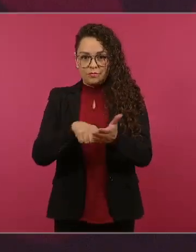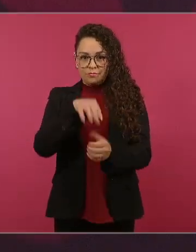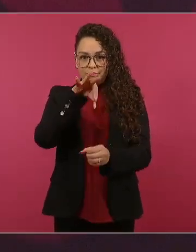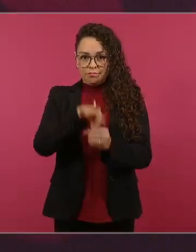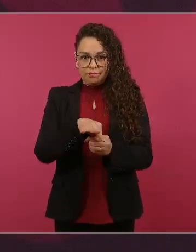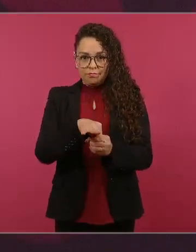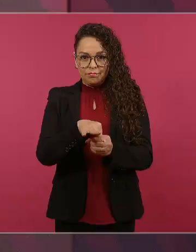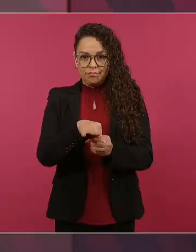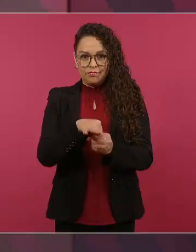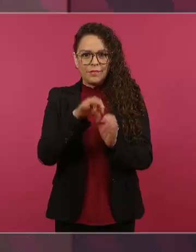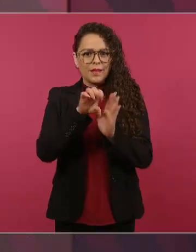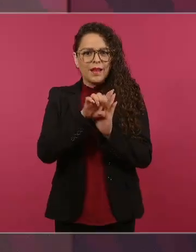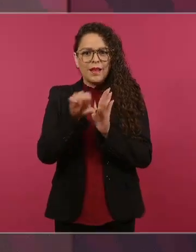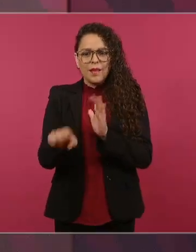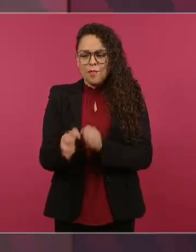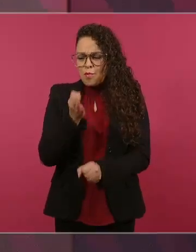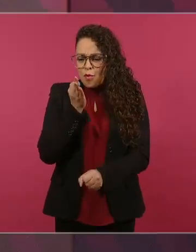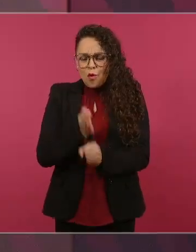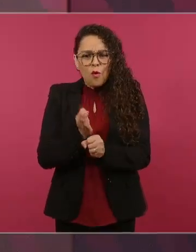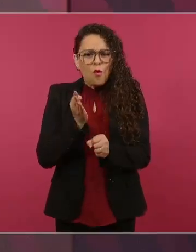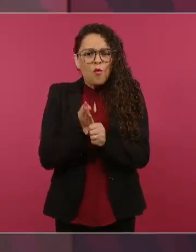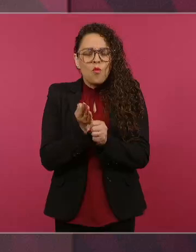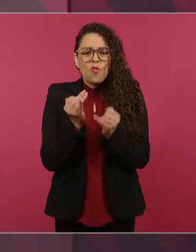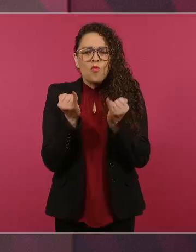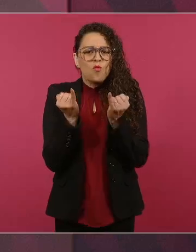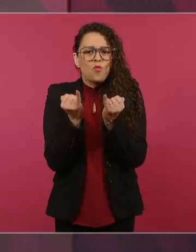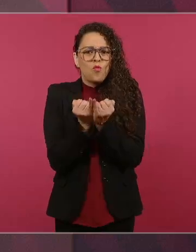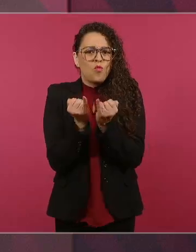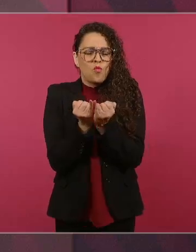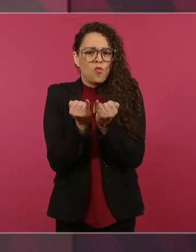Y lo que querían era